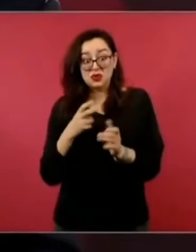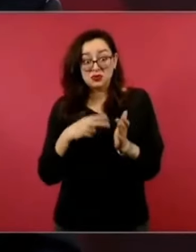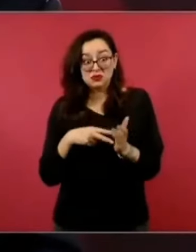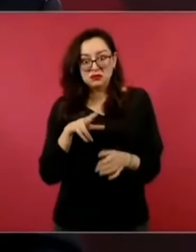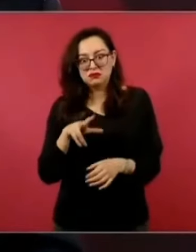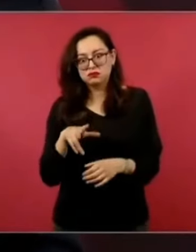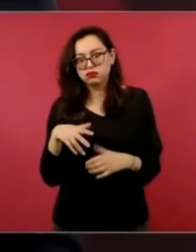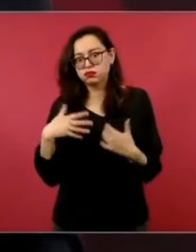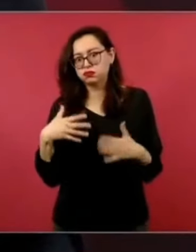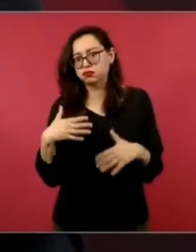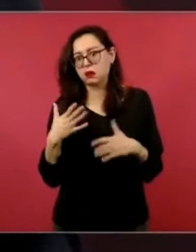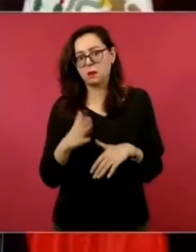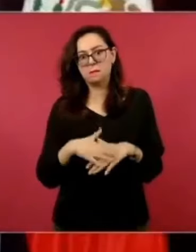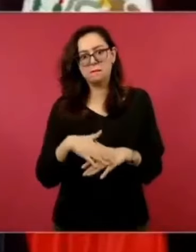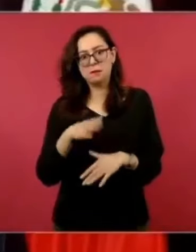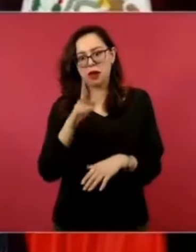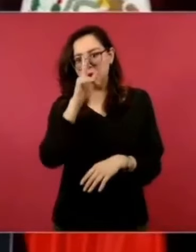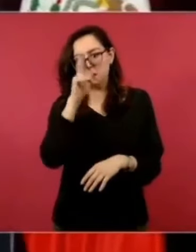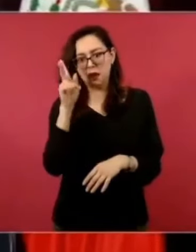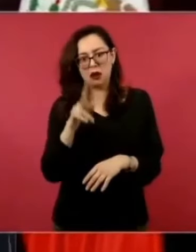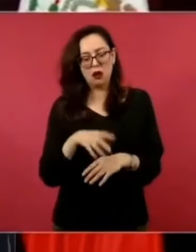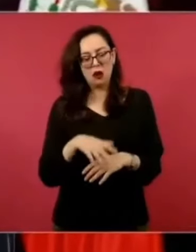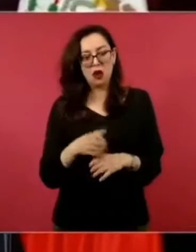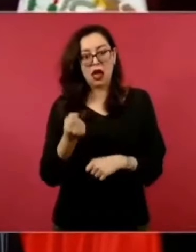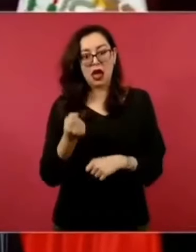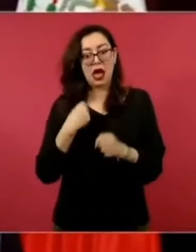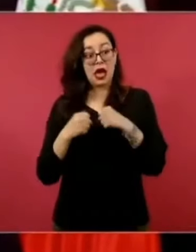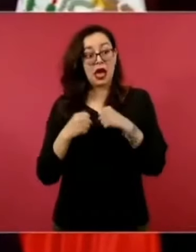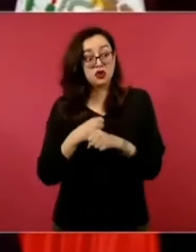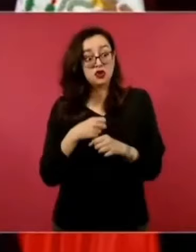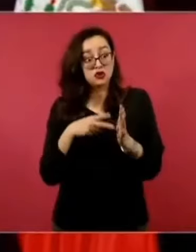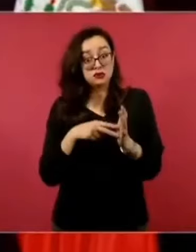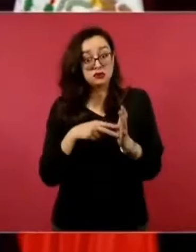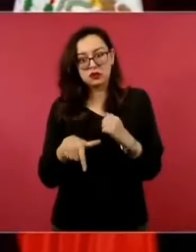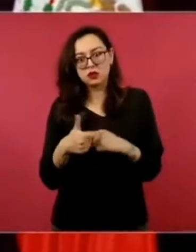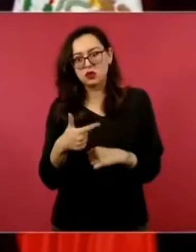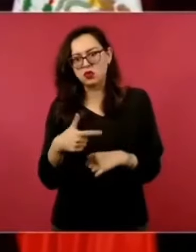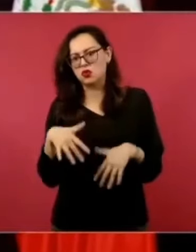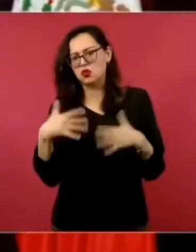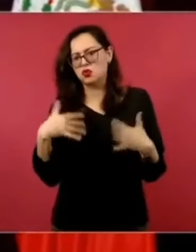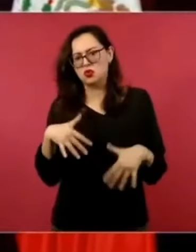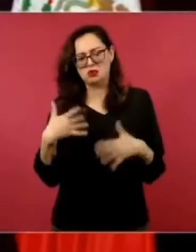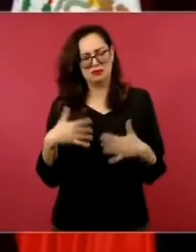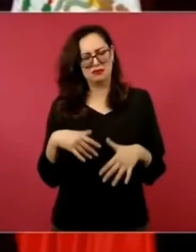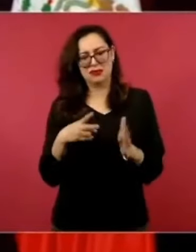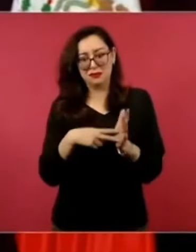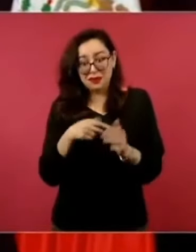menos que la elección del 12 y menos que la elección del